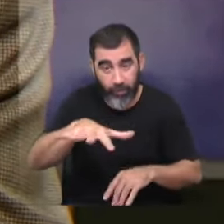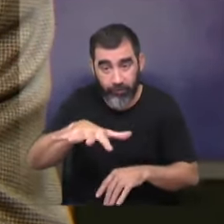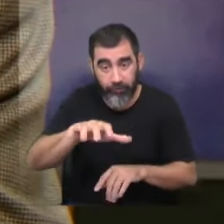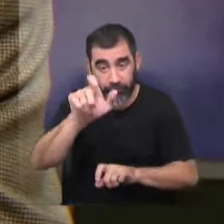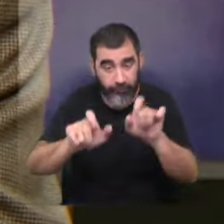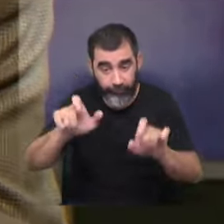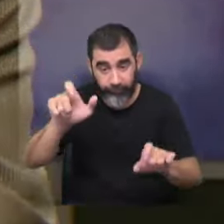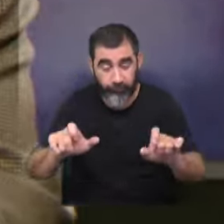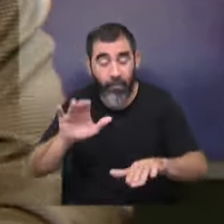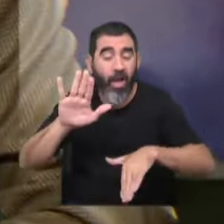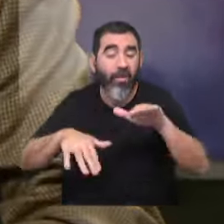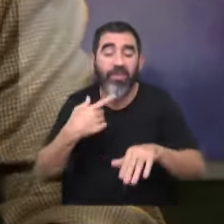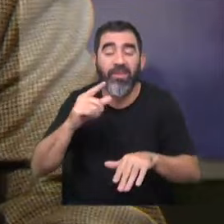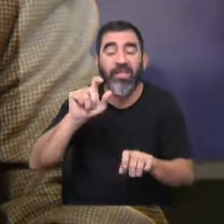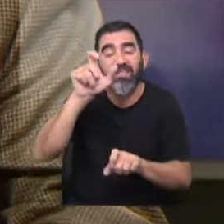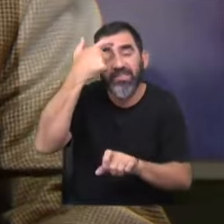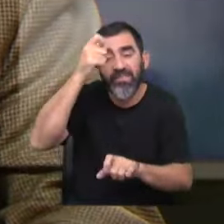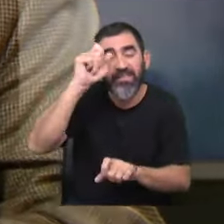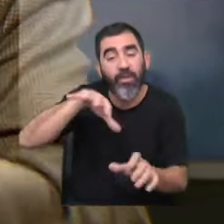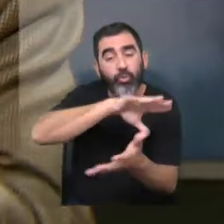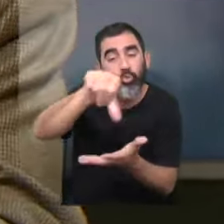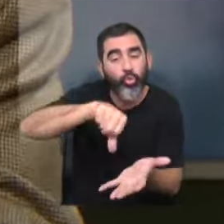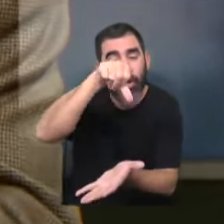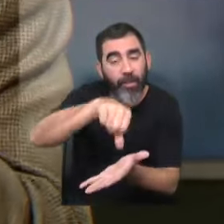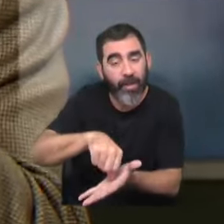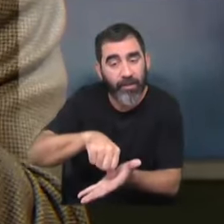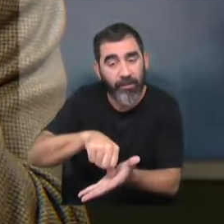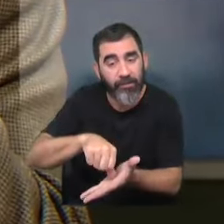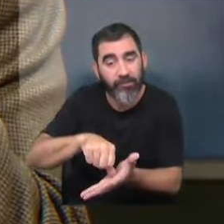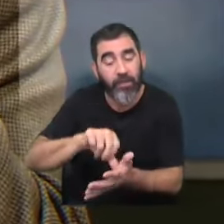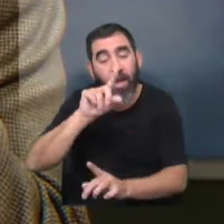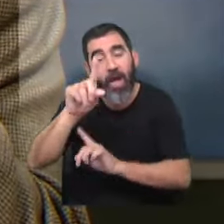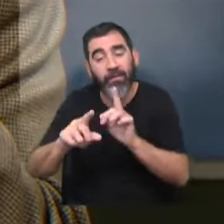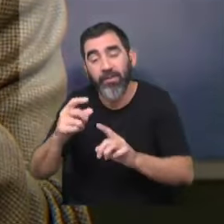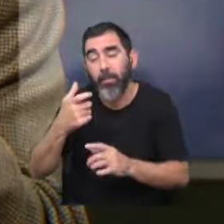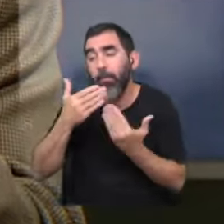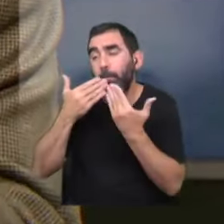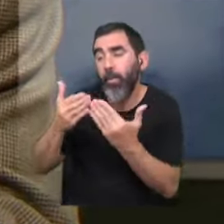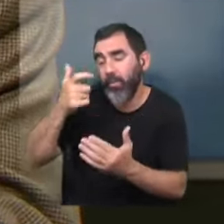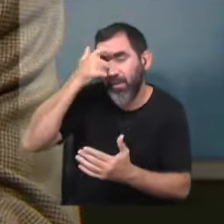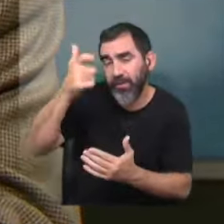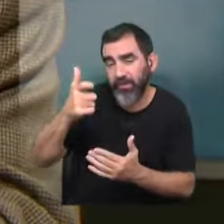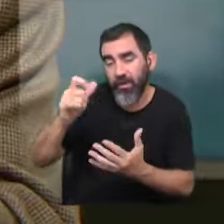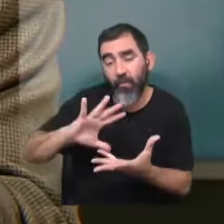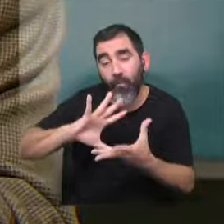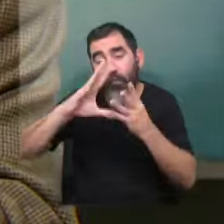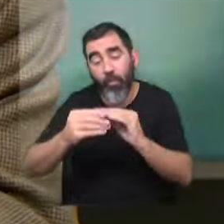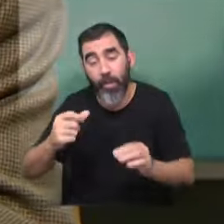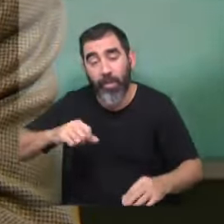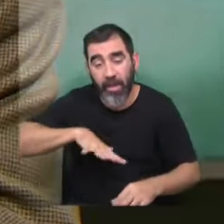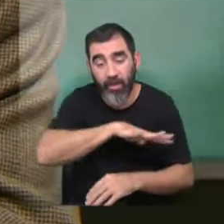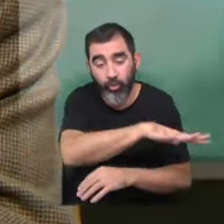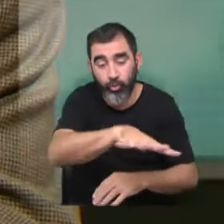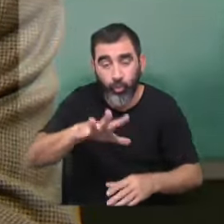veces hablamos de ciencia ciudadana, hablamos de consultas científicas, son como otras formas en que la sociedad sea parte